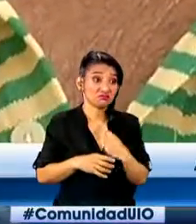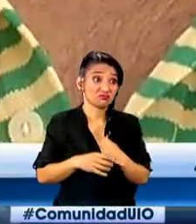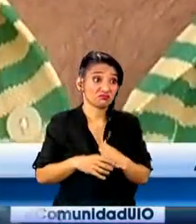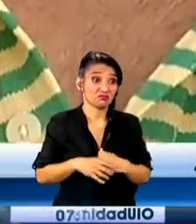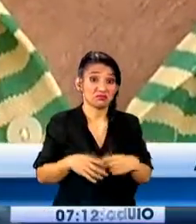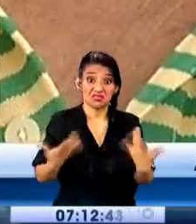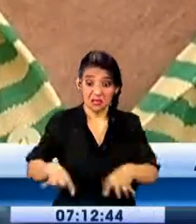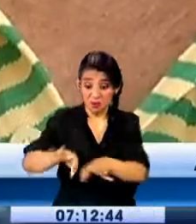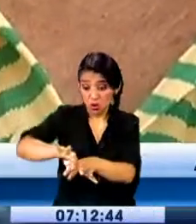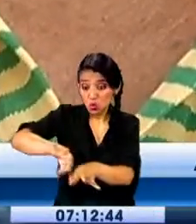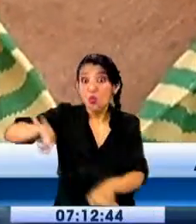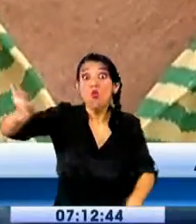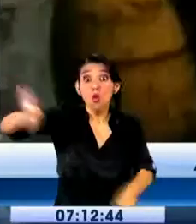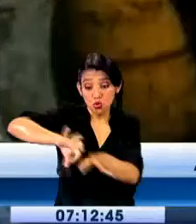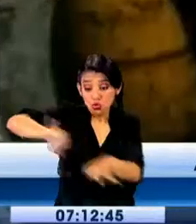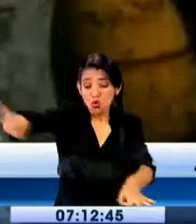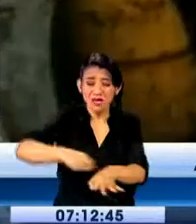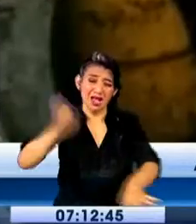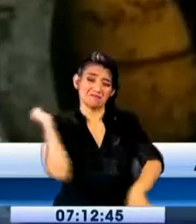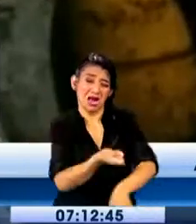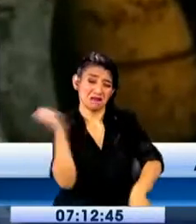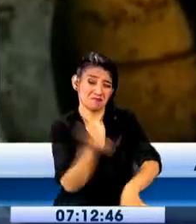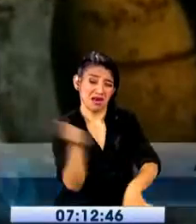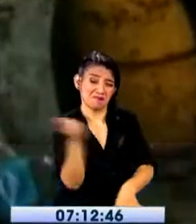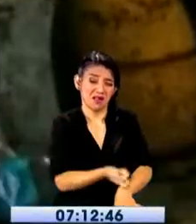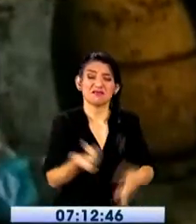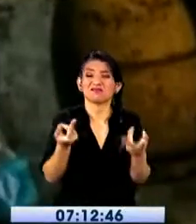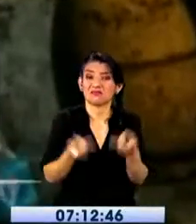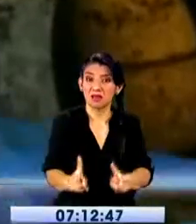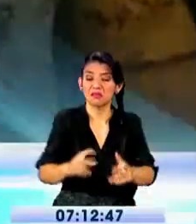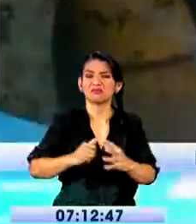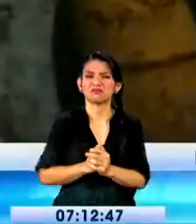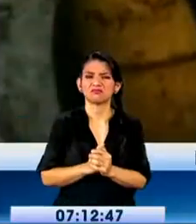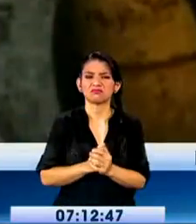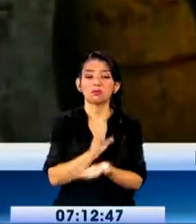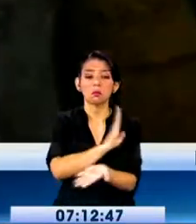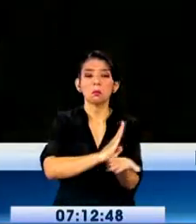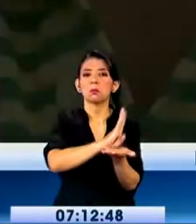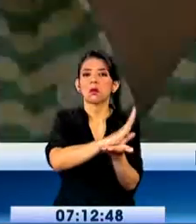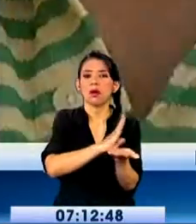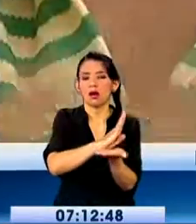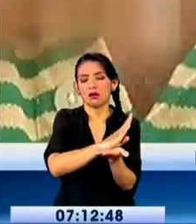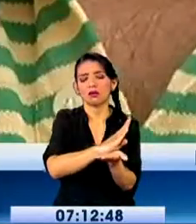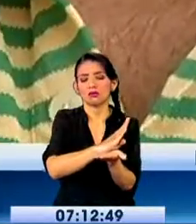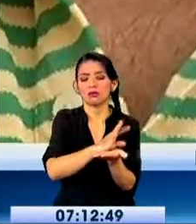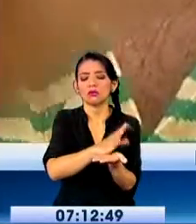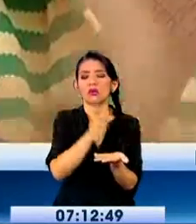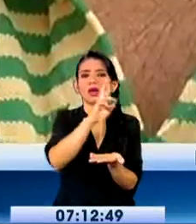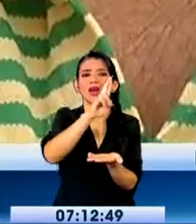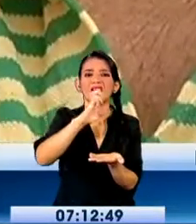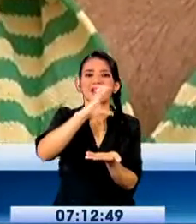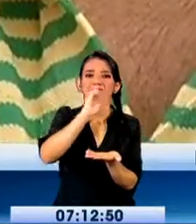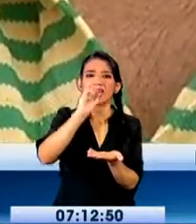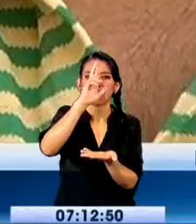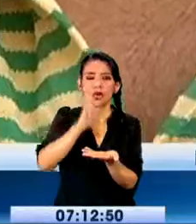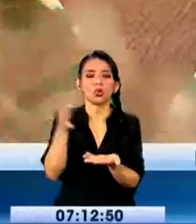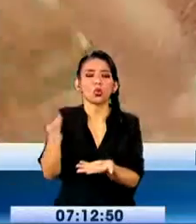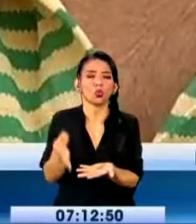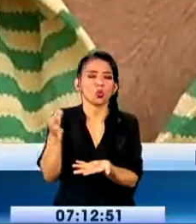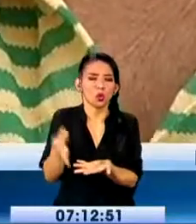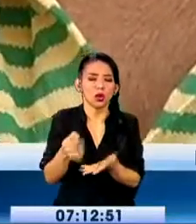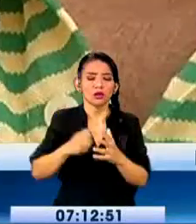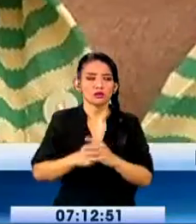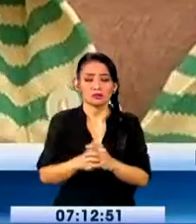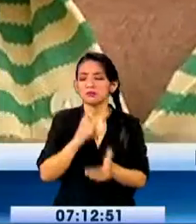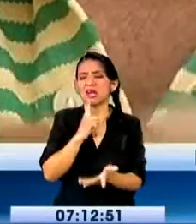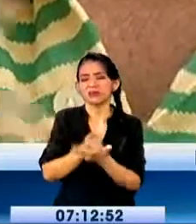tubo le pegó, tubo plástico. El hecho se registró en el sector del Recreo, en Durán. Yo sé que él fue al colegio, lo llamaron la atención, lo mandaron